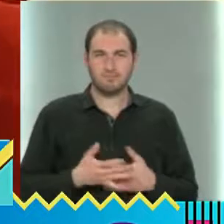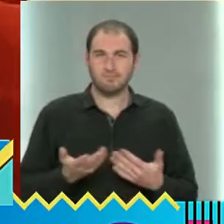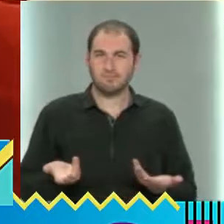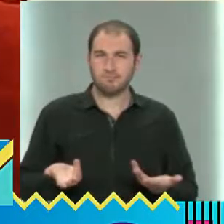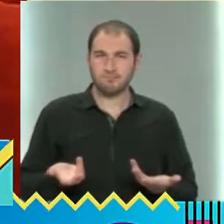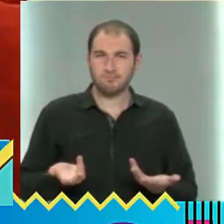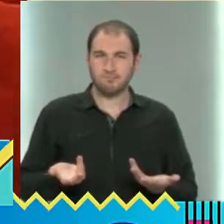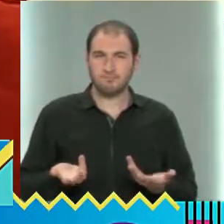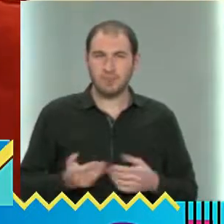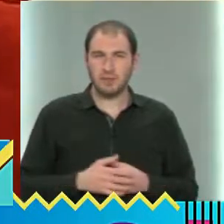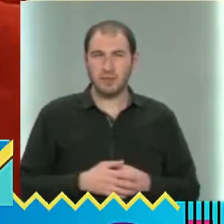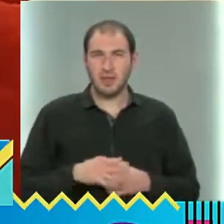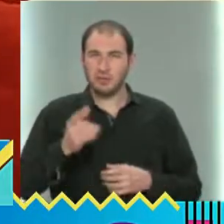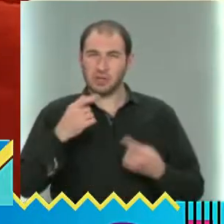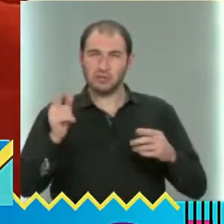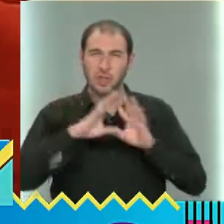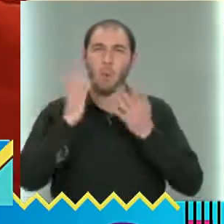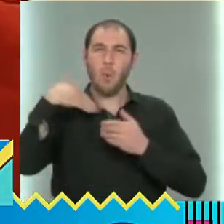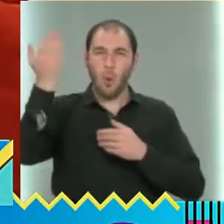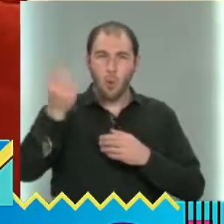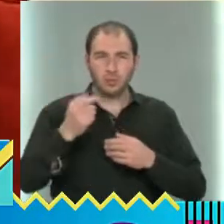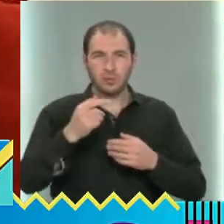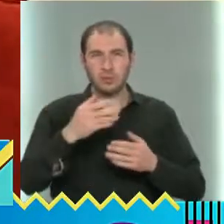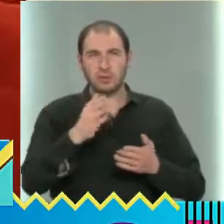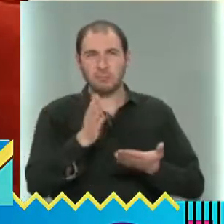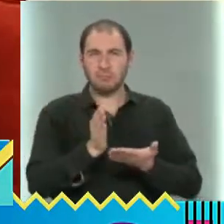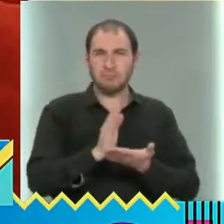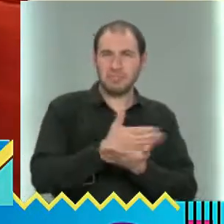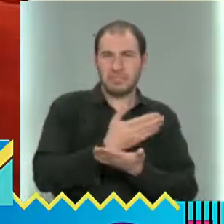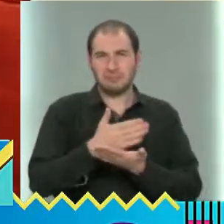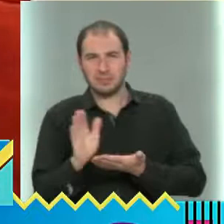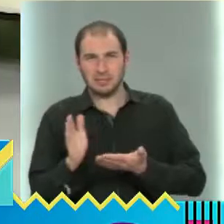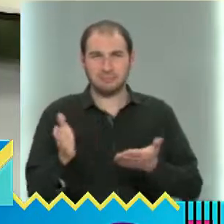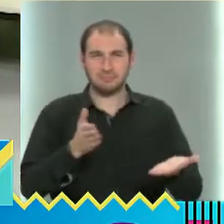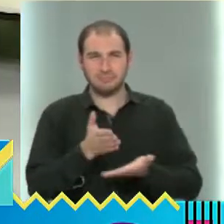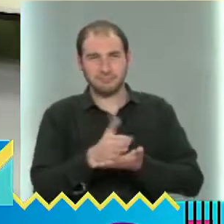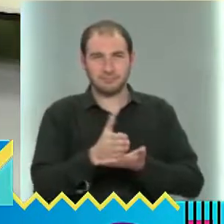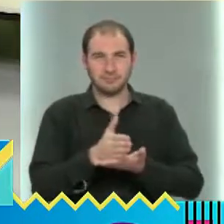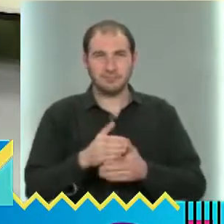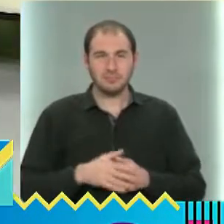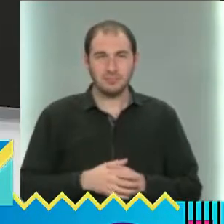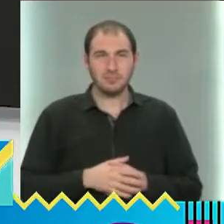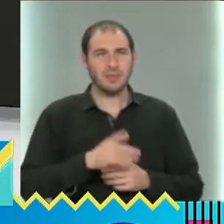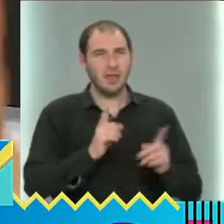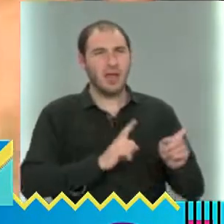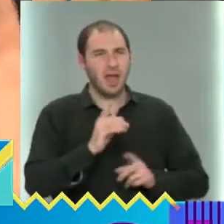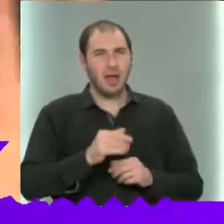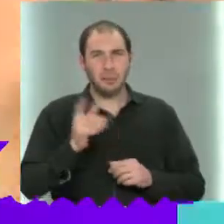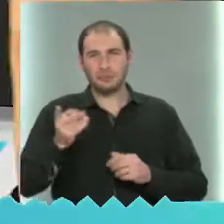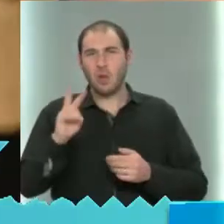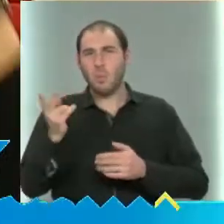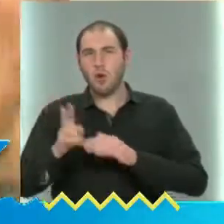digamos, estos seres medios extraterrestres, mitad lata, mitad gente. Sí, que a veces muertos pueden que llegar se a